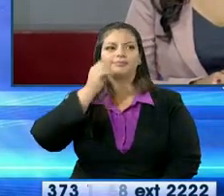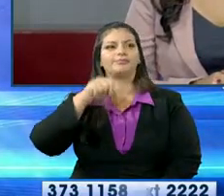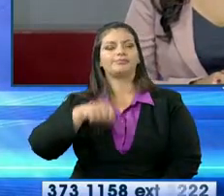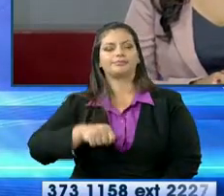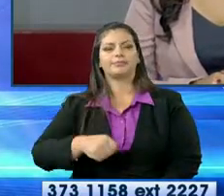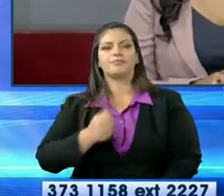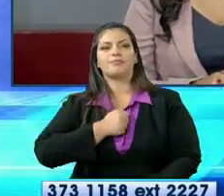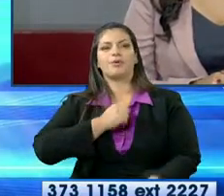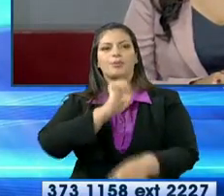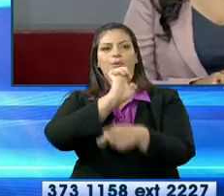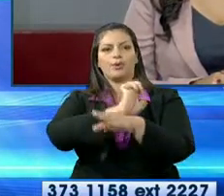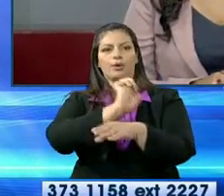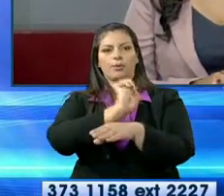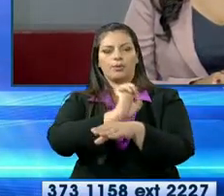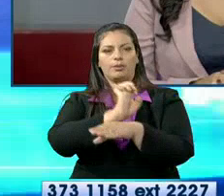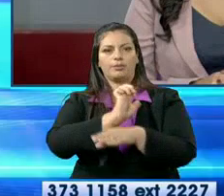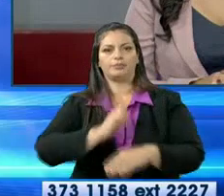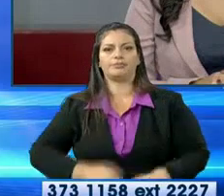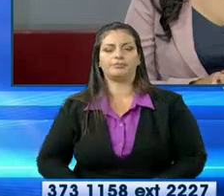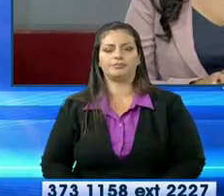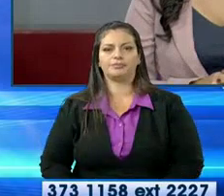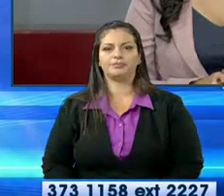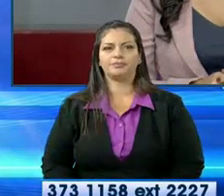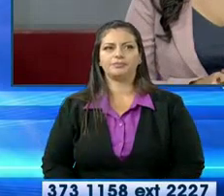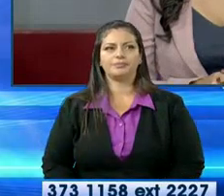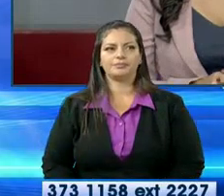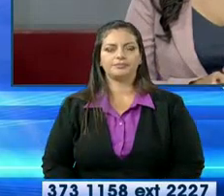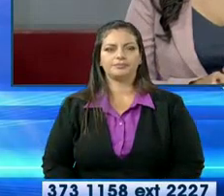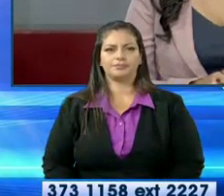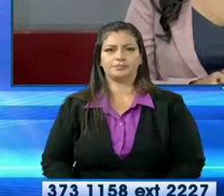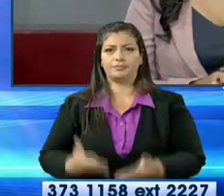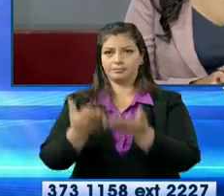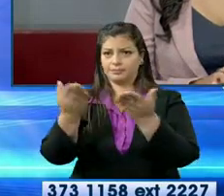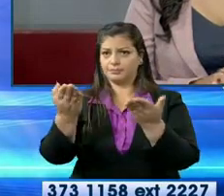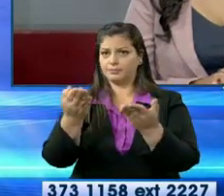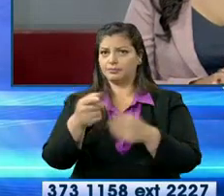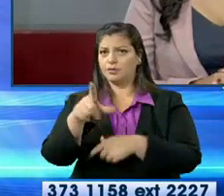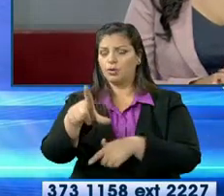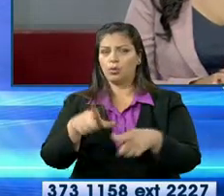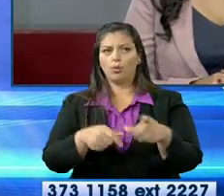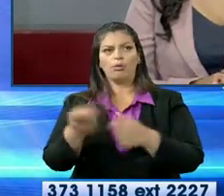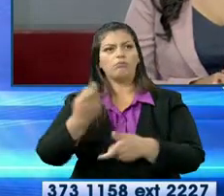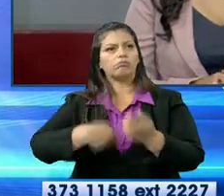morada. Y en esta época, pues bueno, en ese local es todo el año, ¿no? Pero